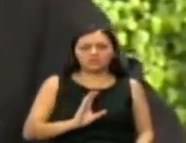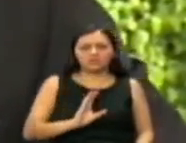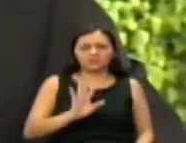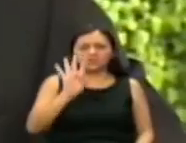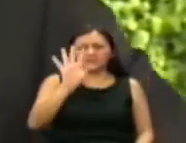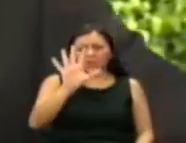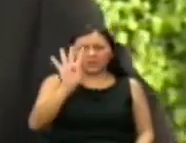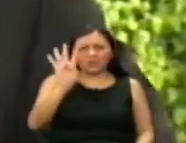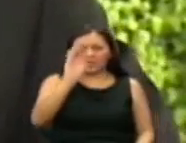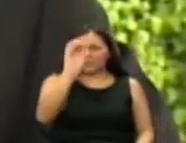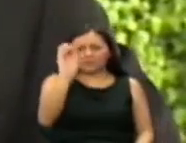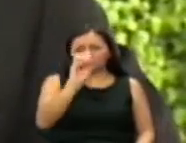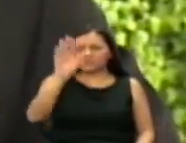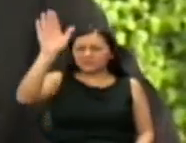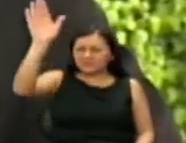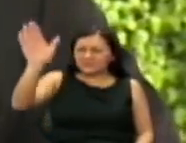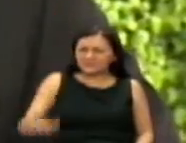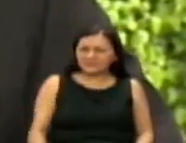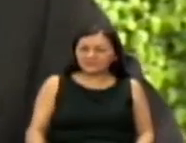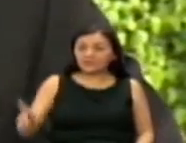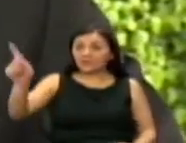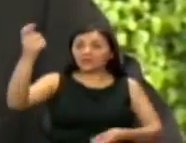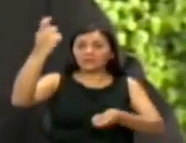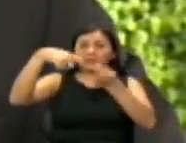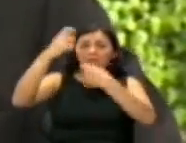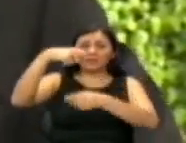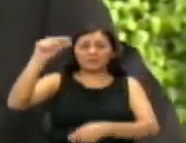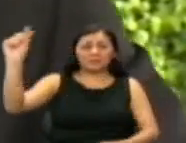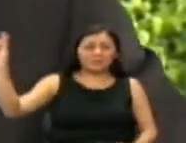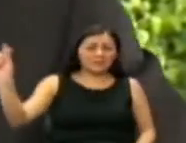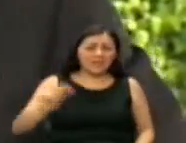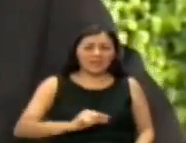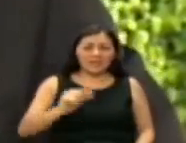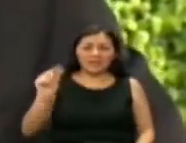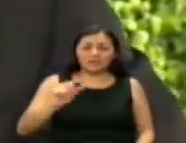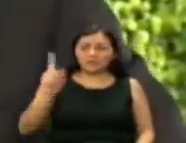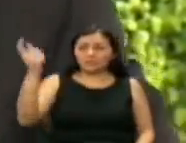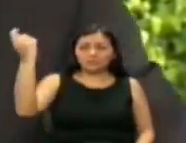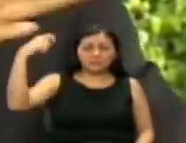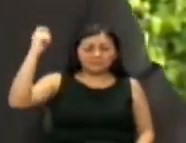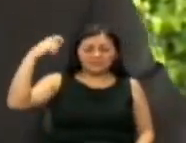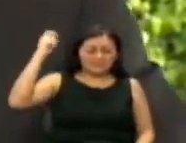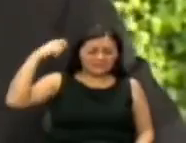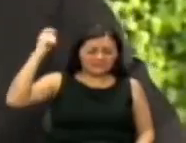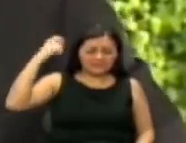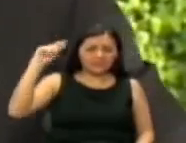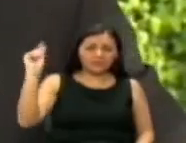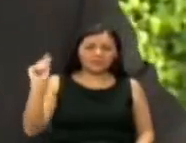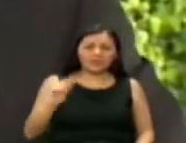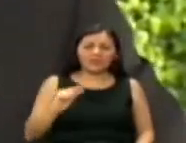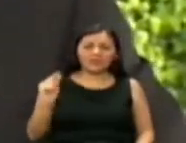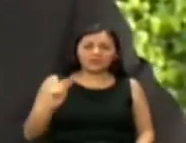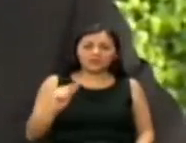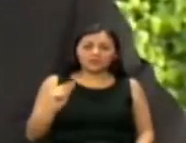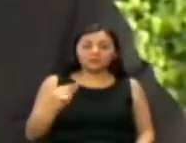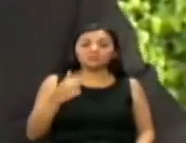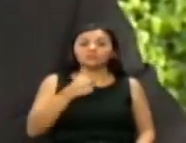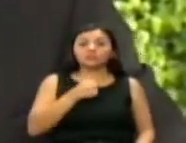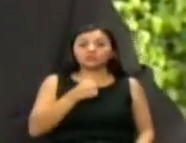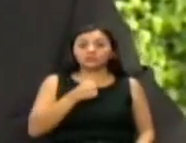arancel. Abaratar sus exportaciones en 54%. Perdón, o sea, a todos los productos que importa